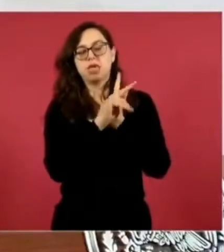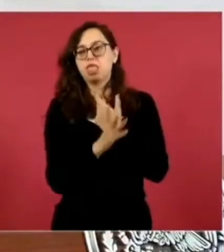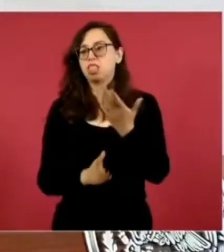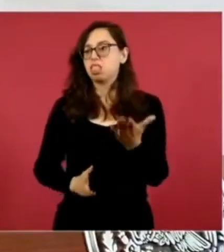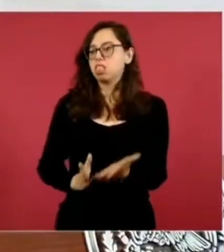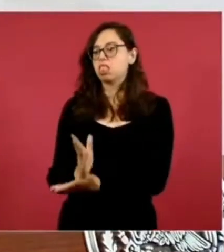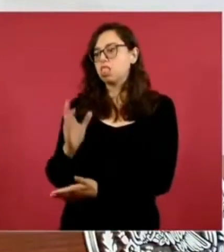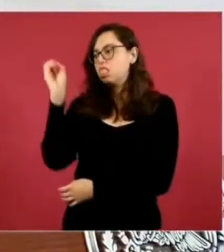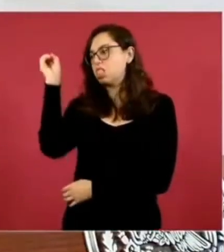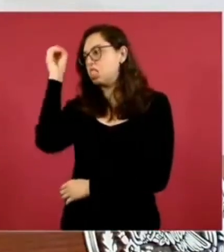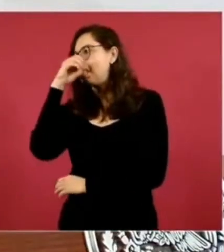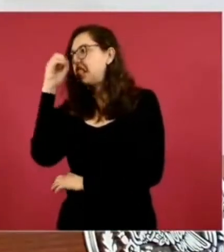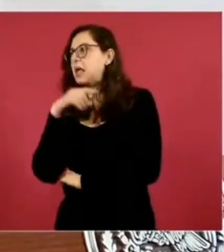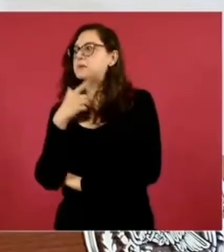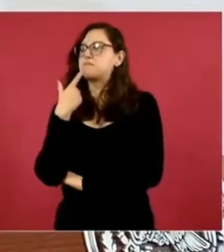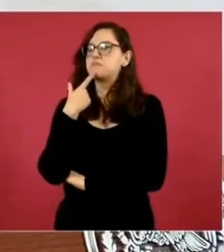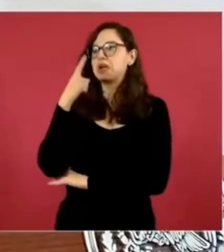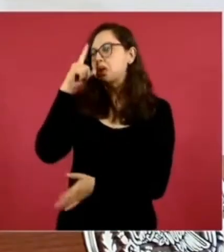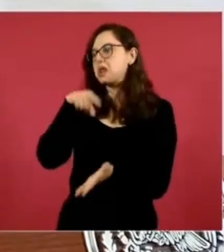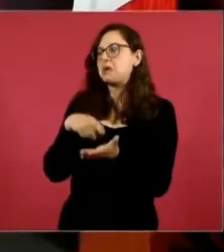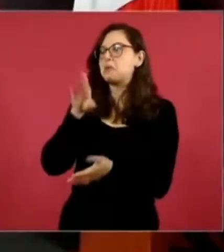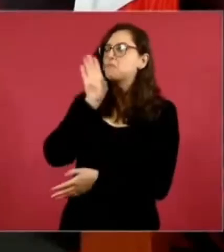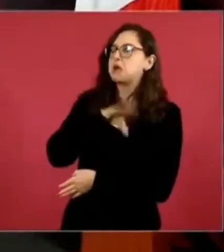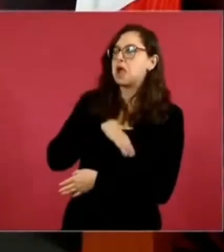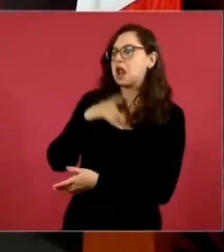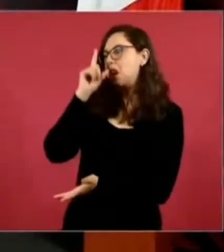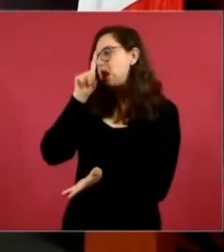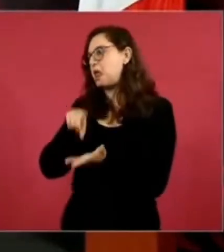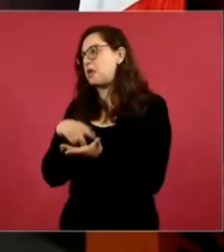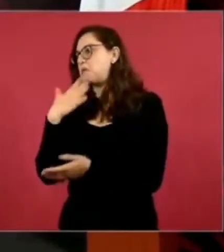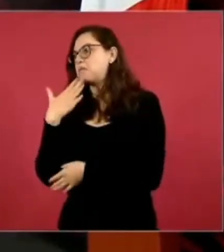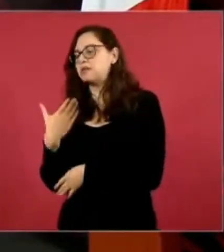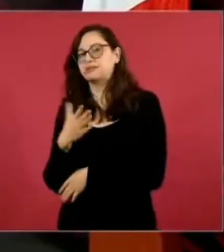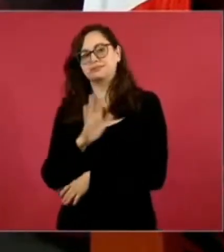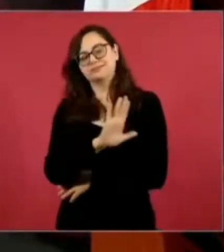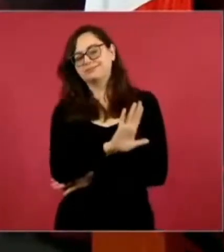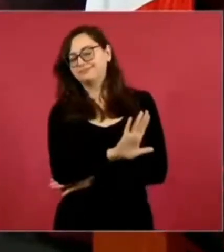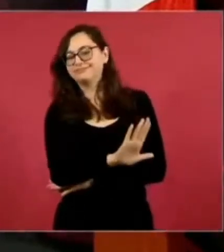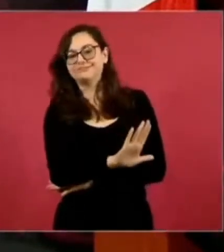lo que está bien o lo que está mal en nuestro país.